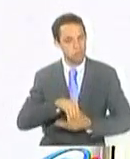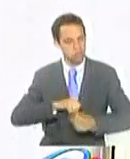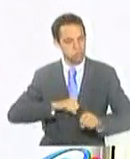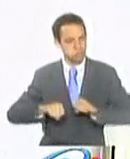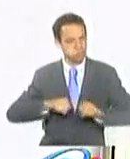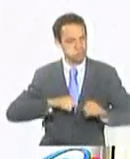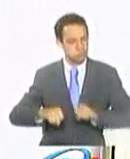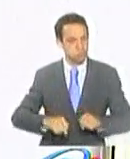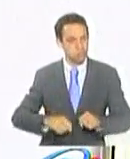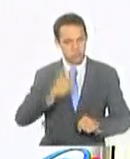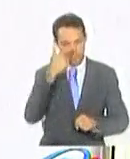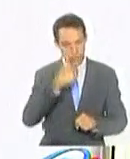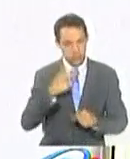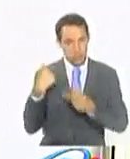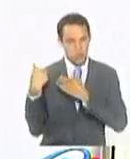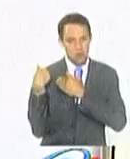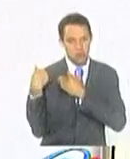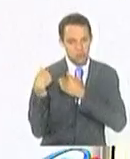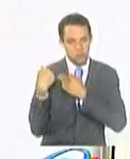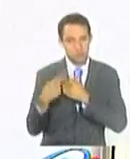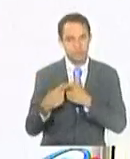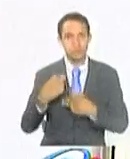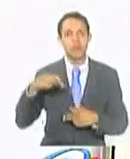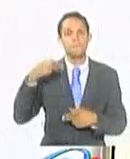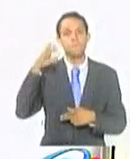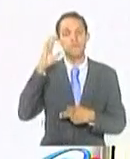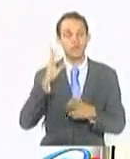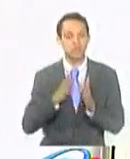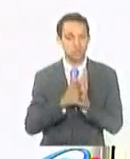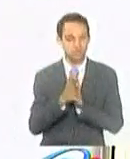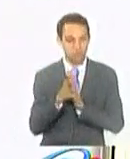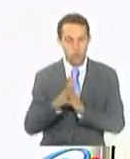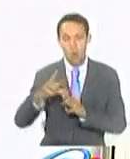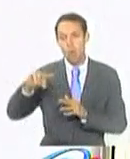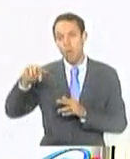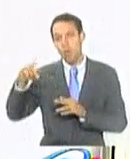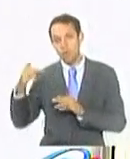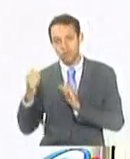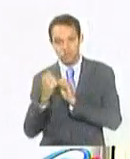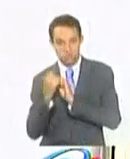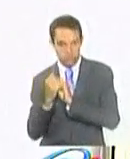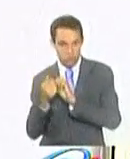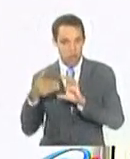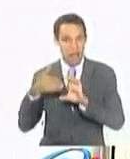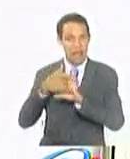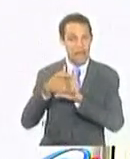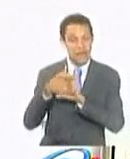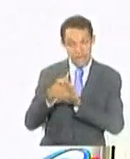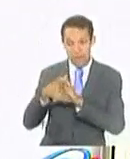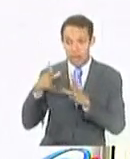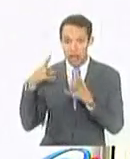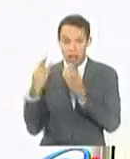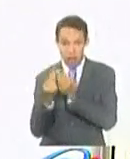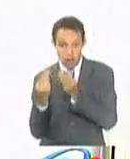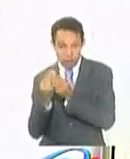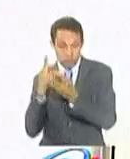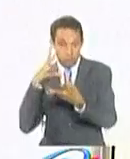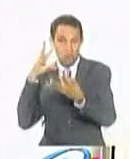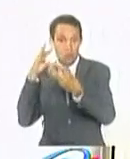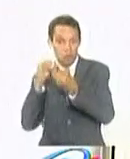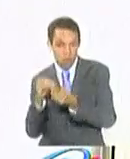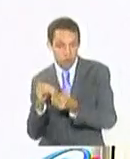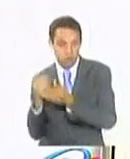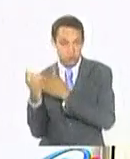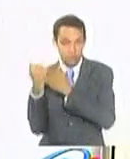que sus servicios profesionales son contratados por otros canales nacionales por otros